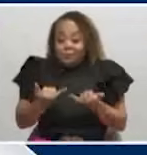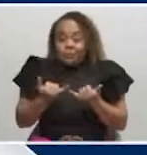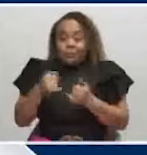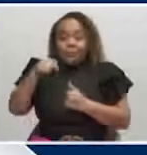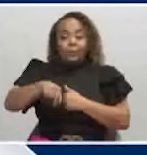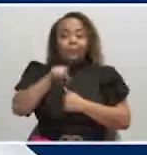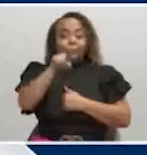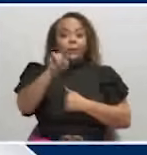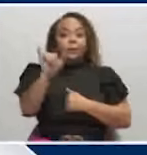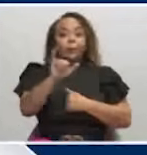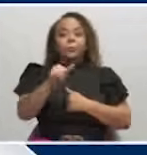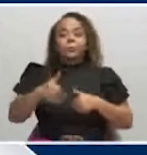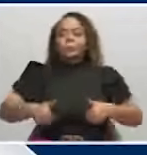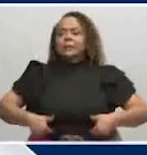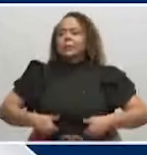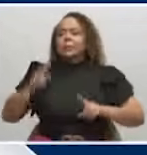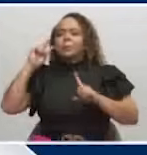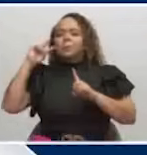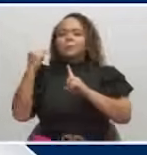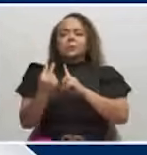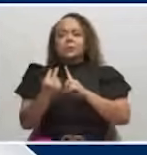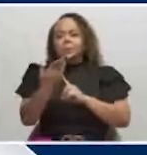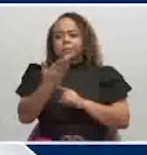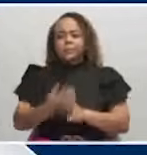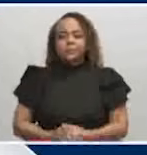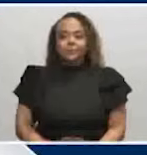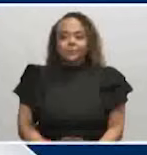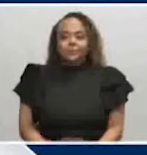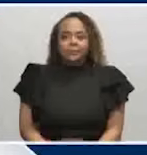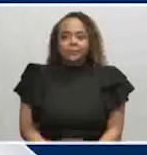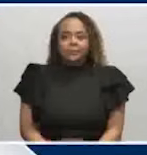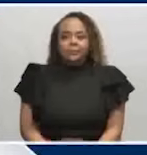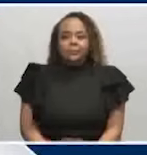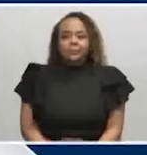técnico, ¿cuál es la perspectiva, Carlos El Zorro Hernández?